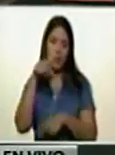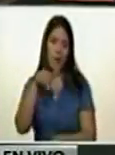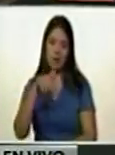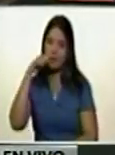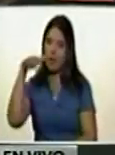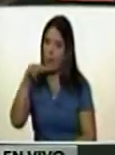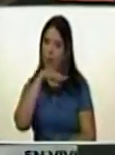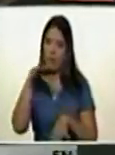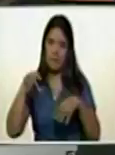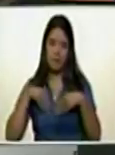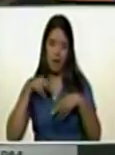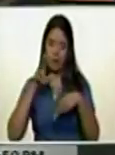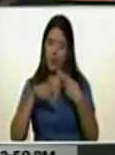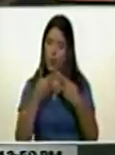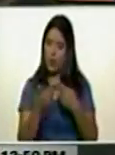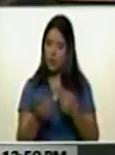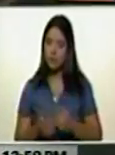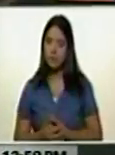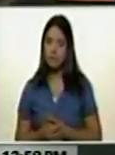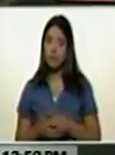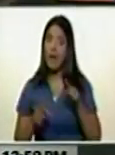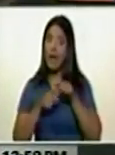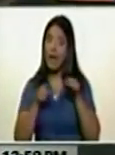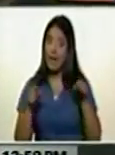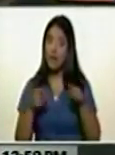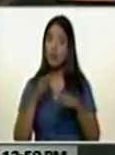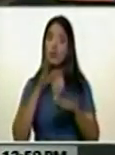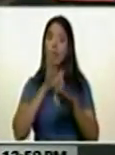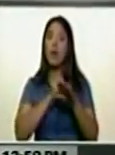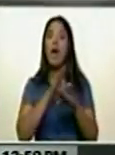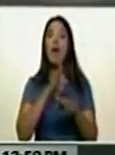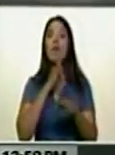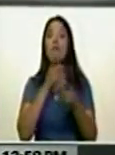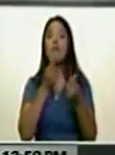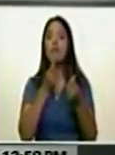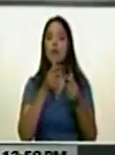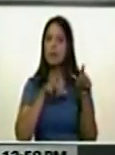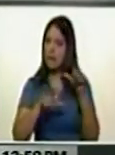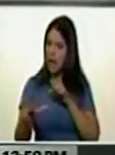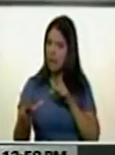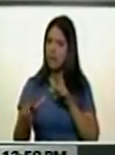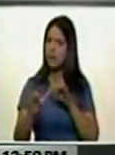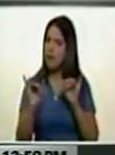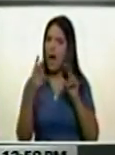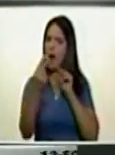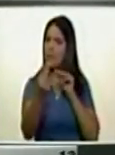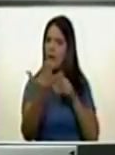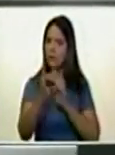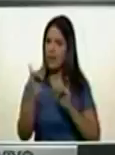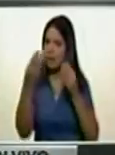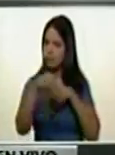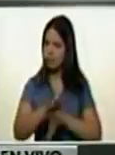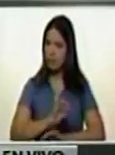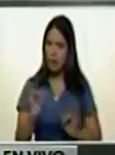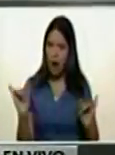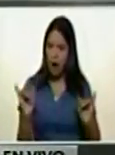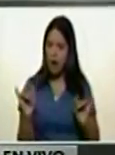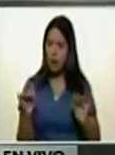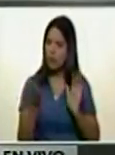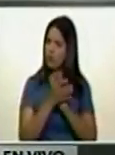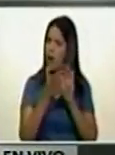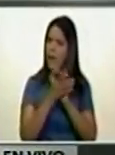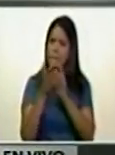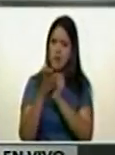va a aceptar, bueno, ellos irán al Fondo Monetario Internacional, ya lo tienen listo, ya está negociado, ya está palabreado con sus